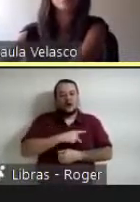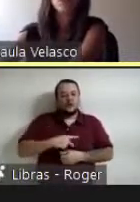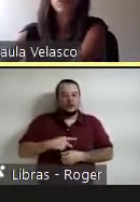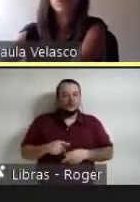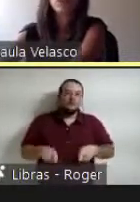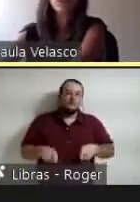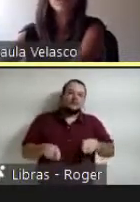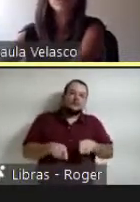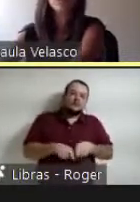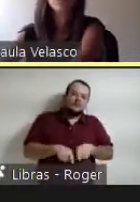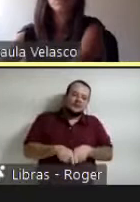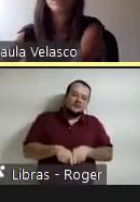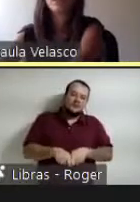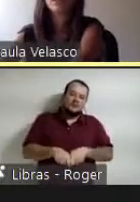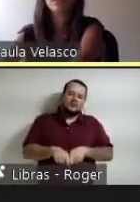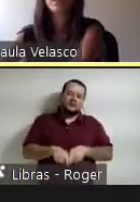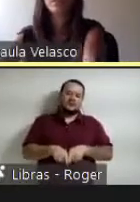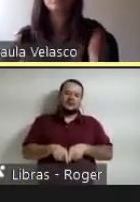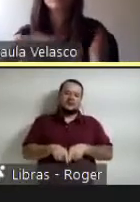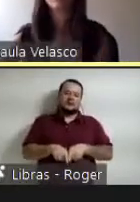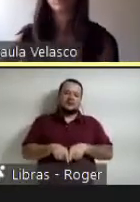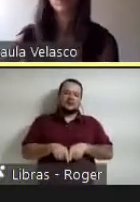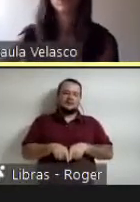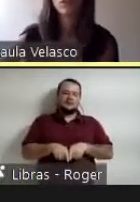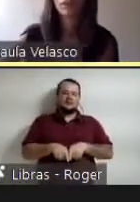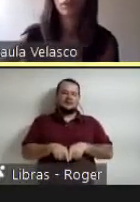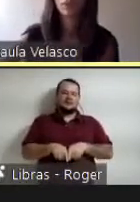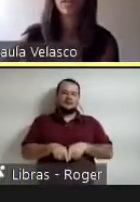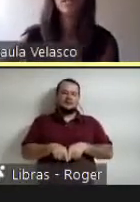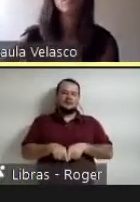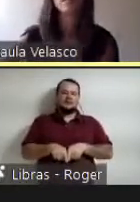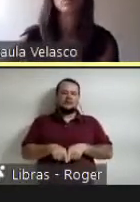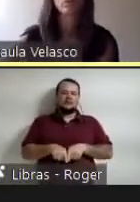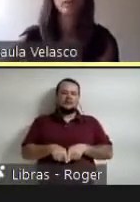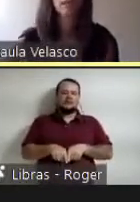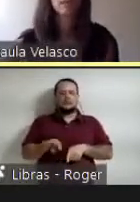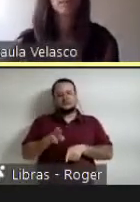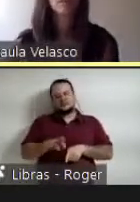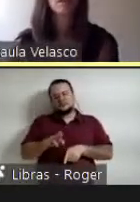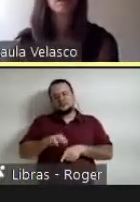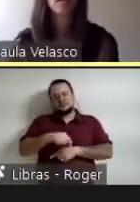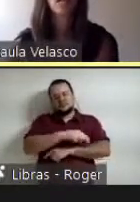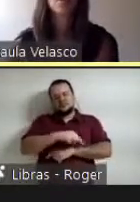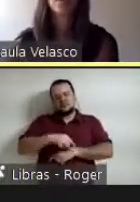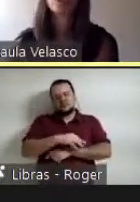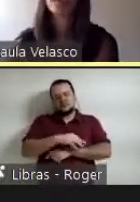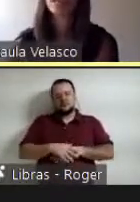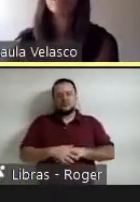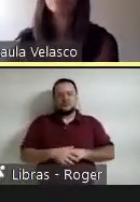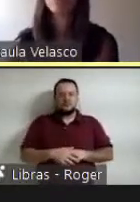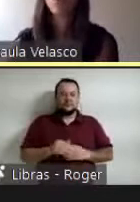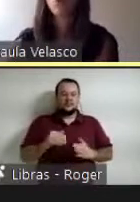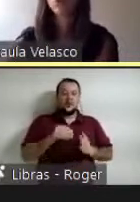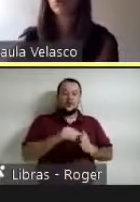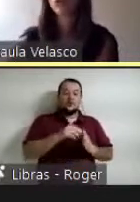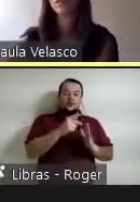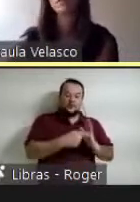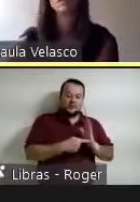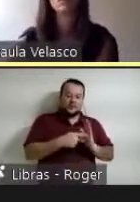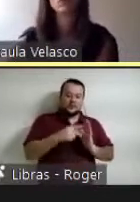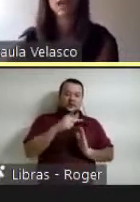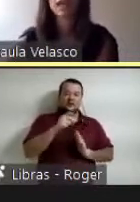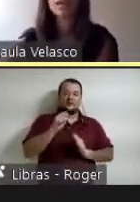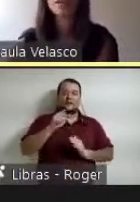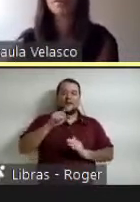E o último proxecto espero estar bem com os tempos é o Palacio Pereira foi um concurso